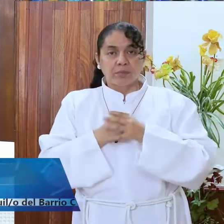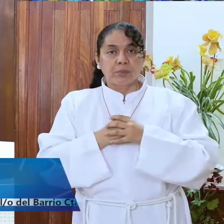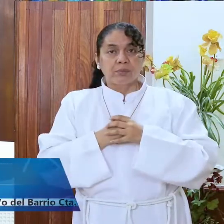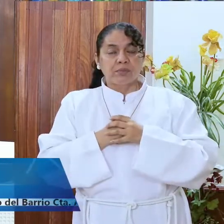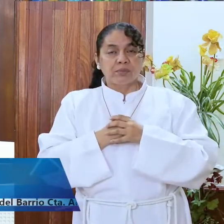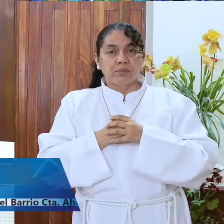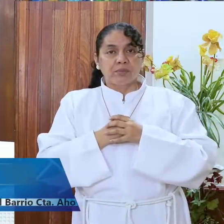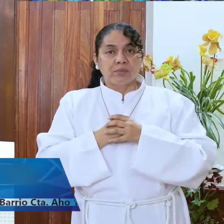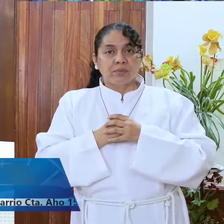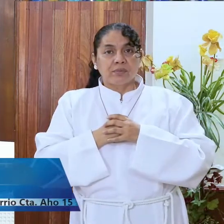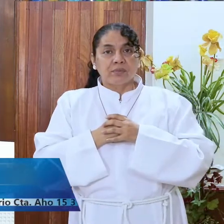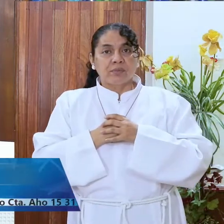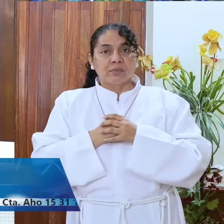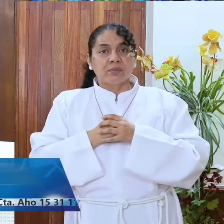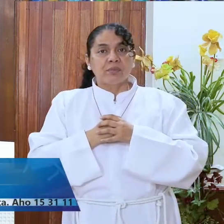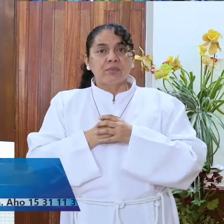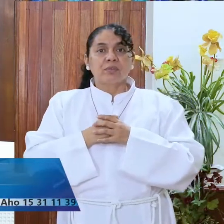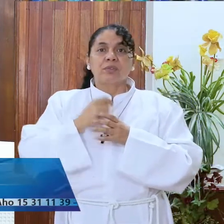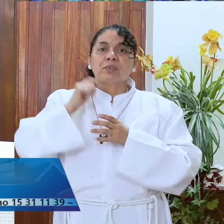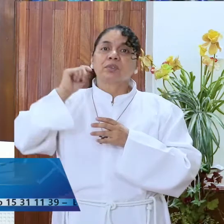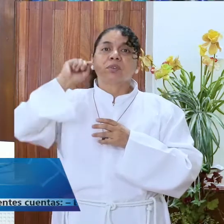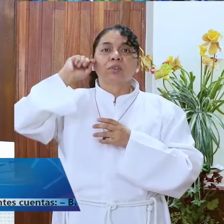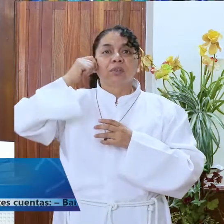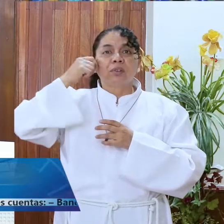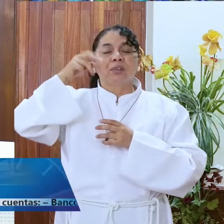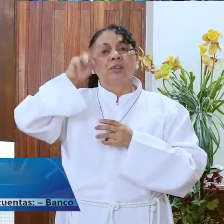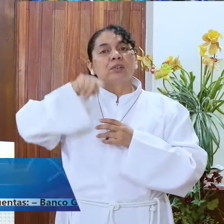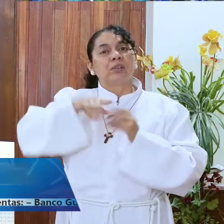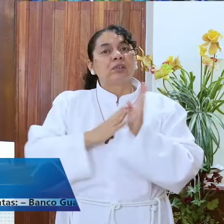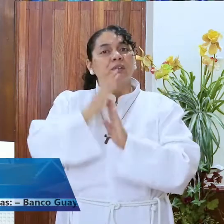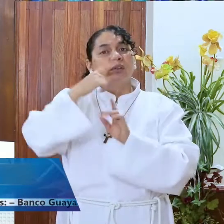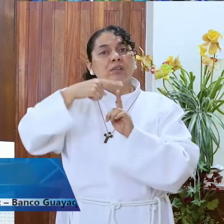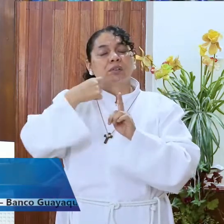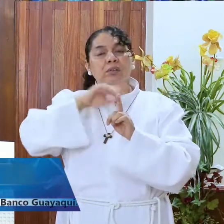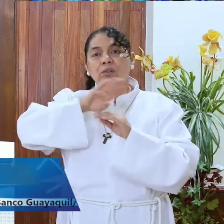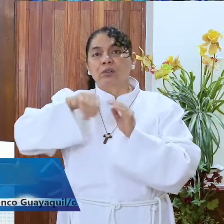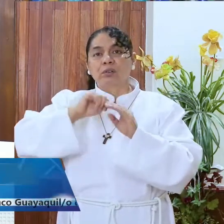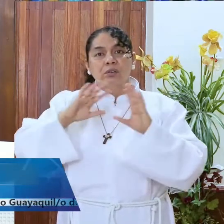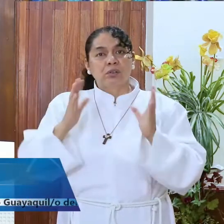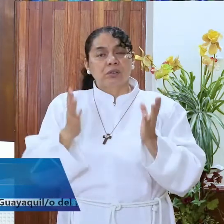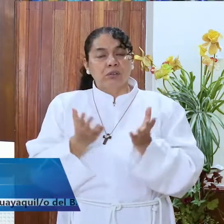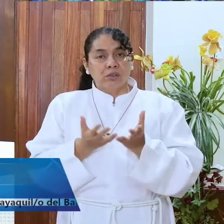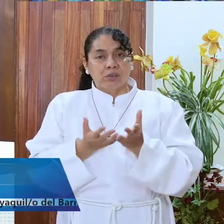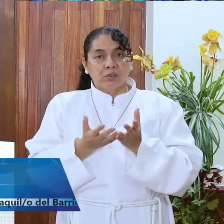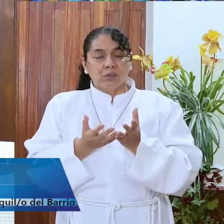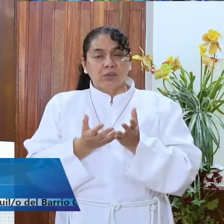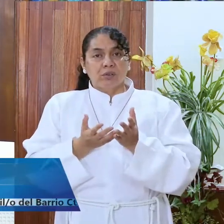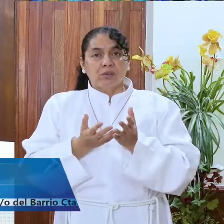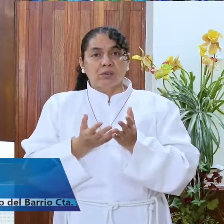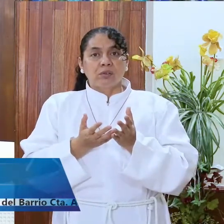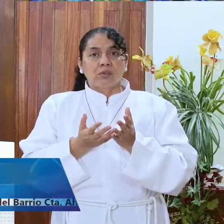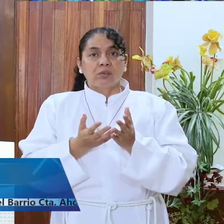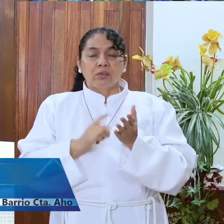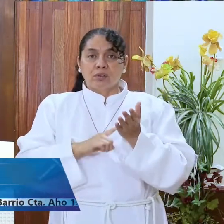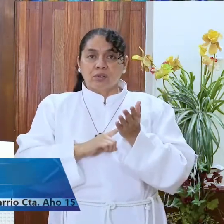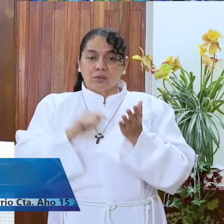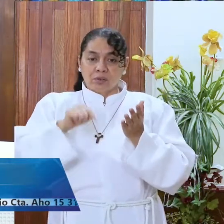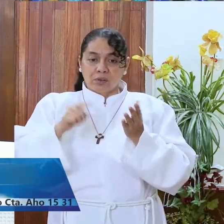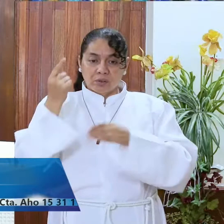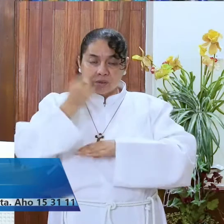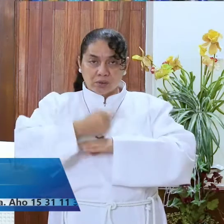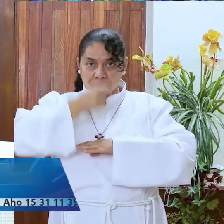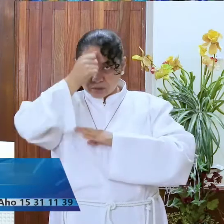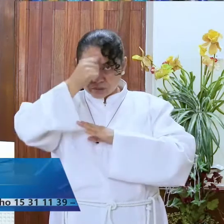cristo acuérdate el señor de tu herencia extendida por toda la tierra y reunida aquí en el